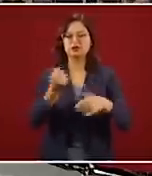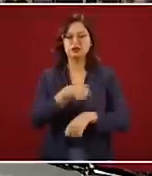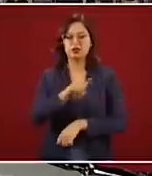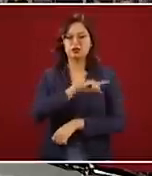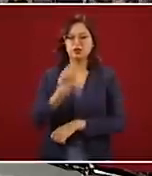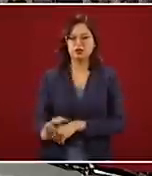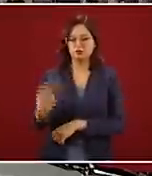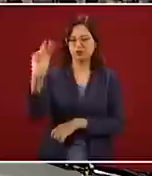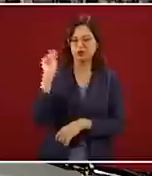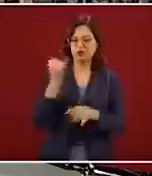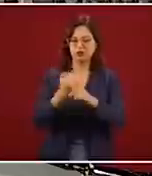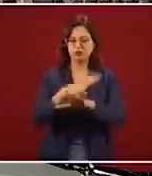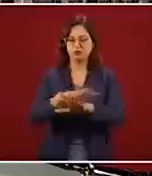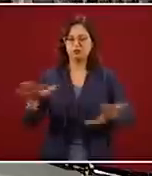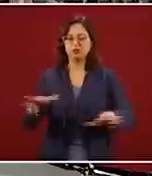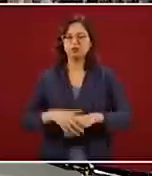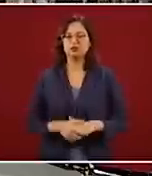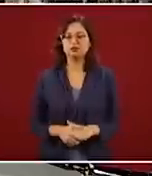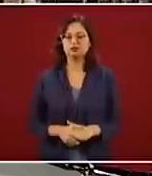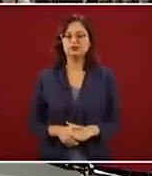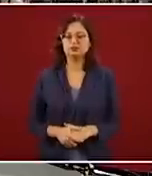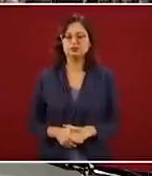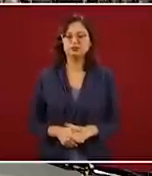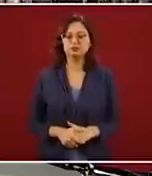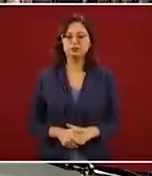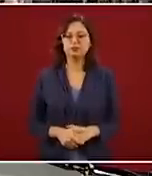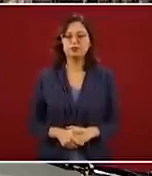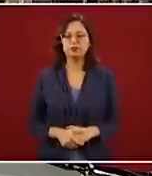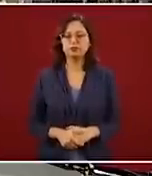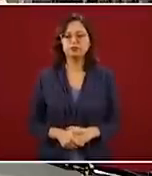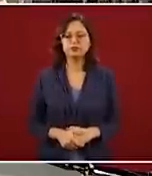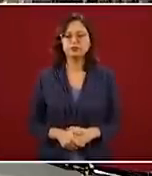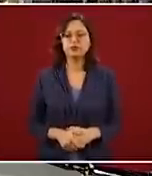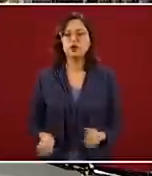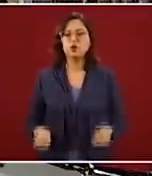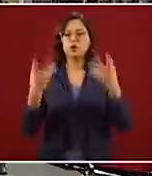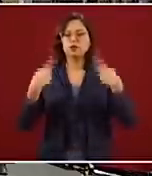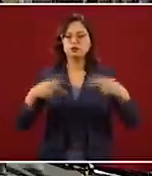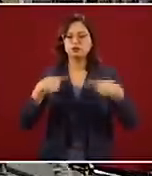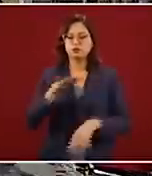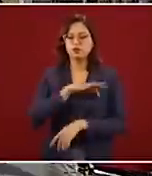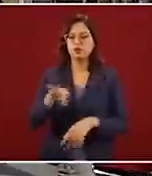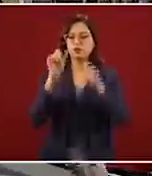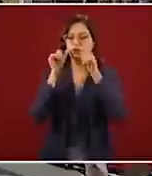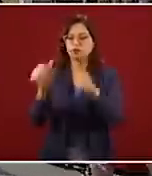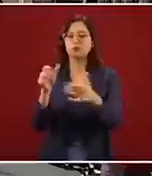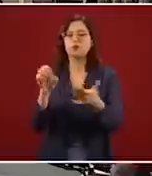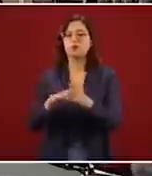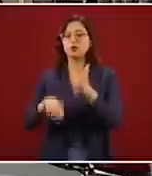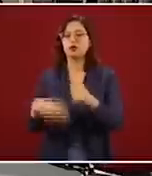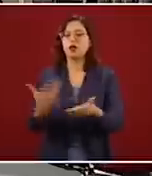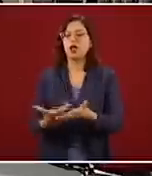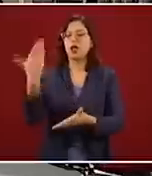miércoles. La capacidad de atención aquí es crucial. En fenómenos previamente vividos como la pandemia de